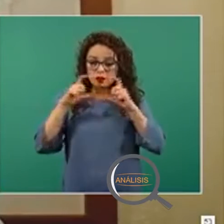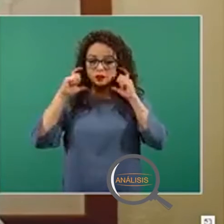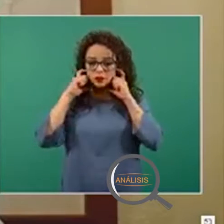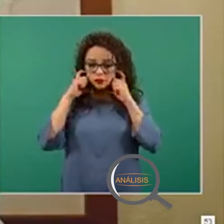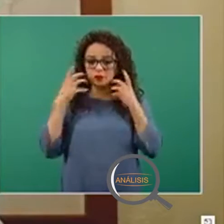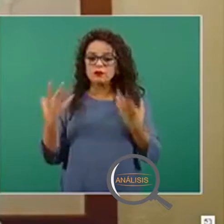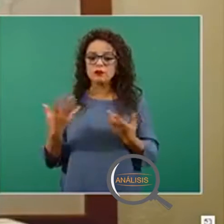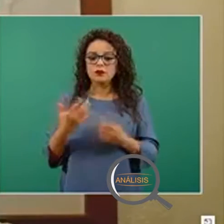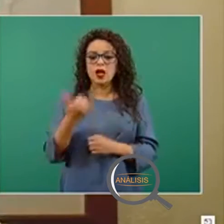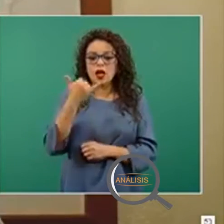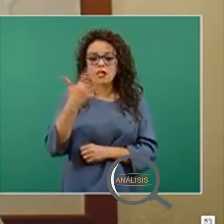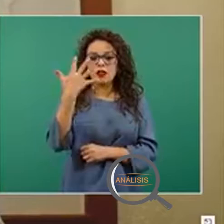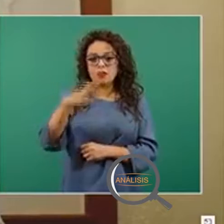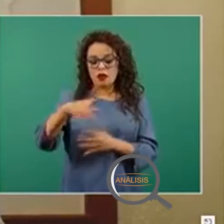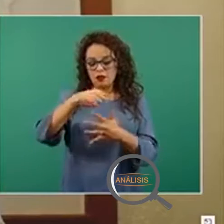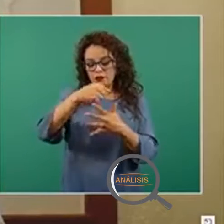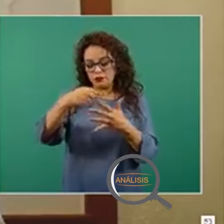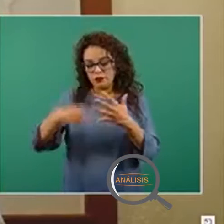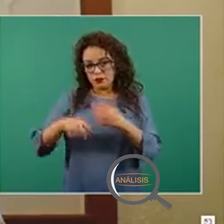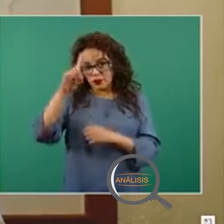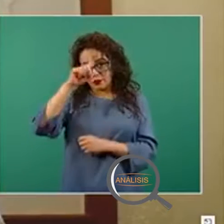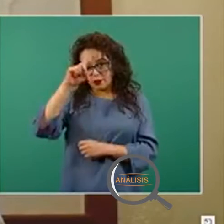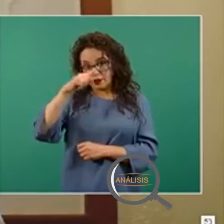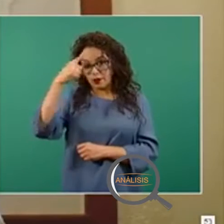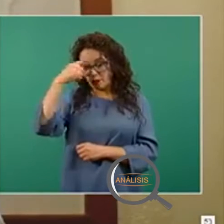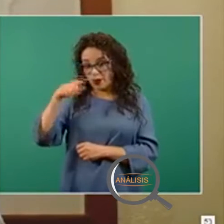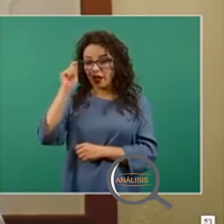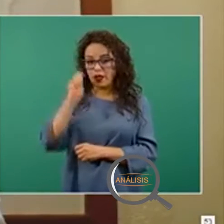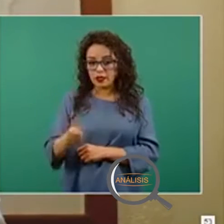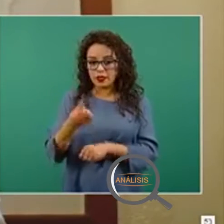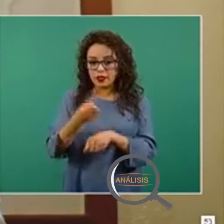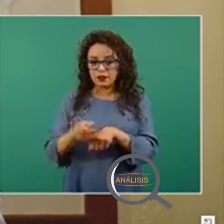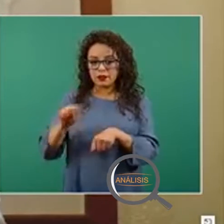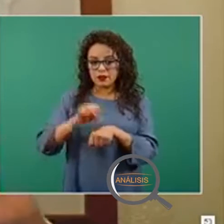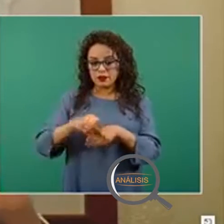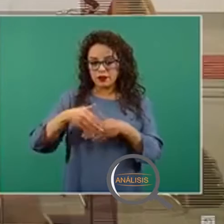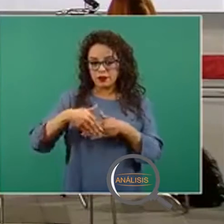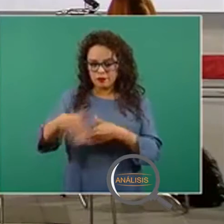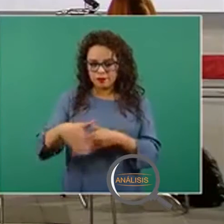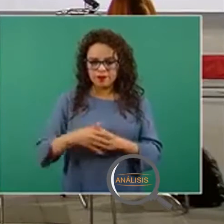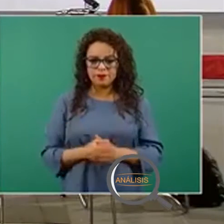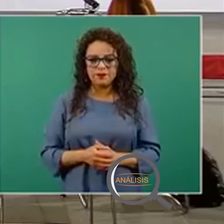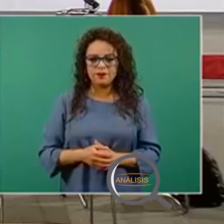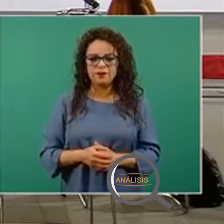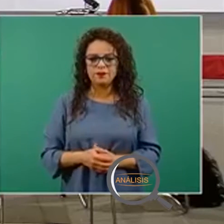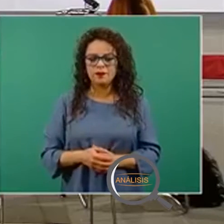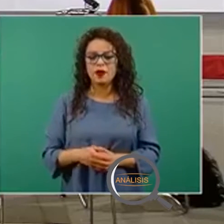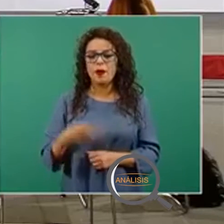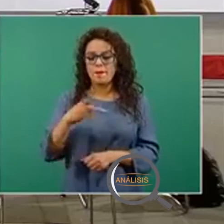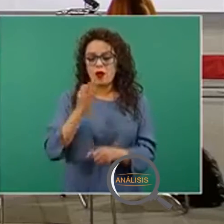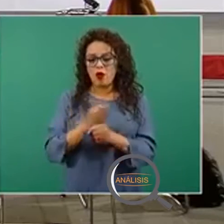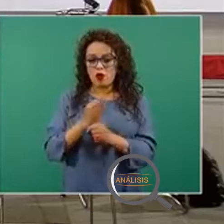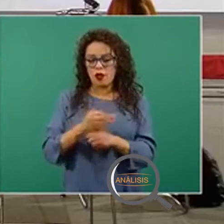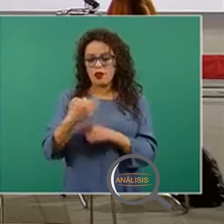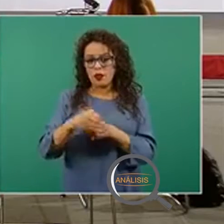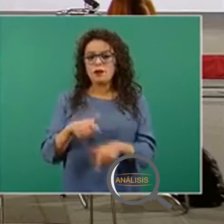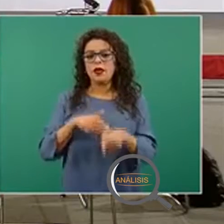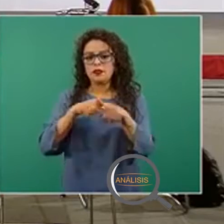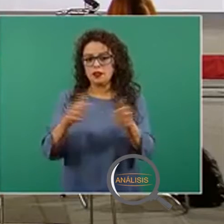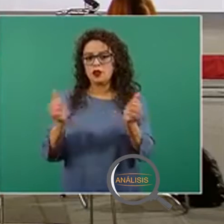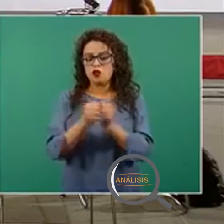recomendaciones del decálogo para la Semana Mayor. Mientras, seguiremos con la vacunación, llevamos más